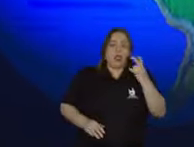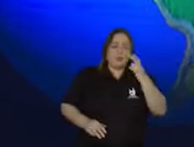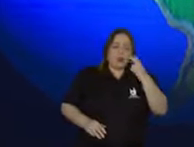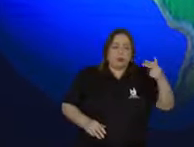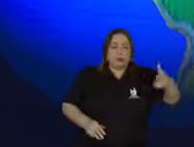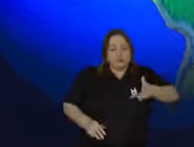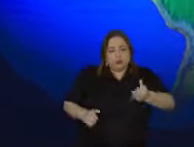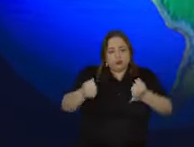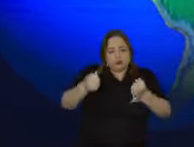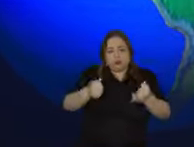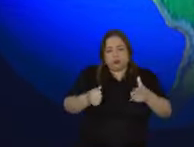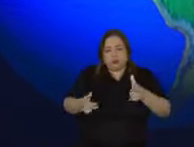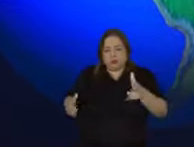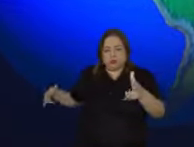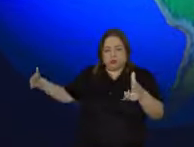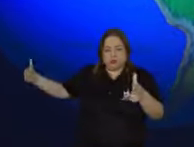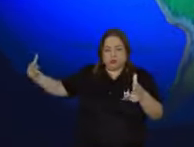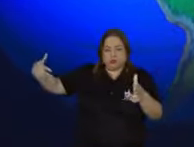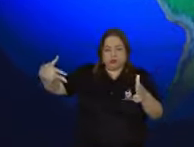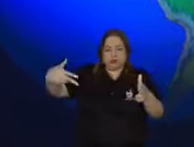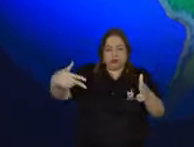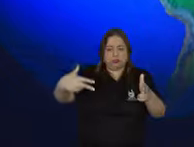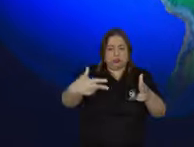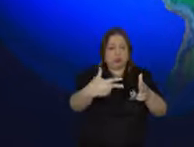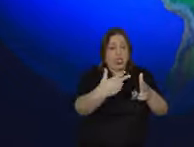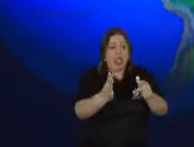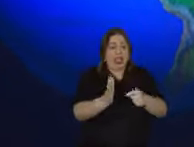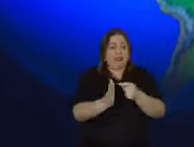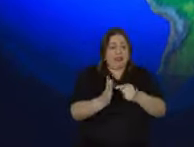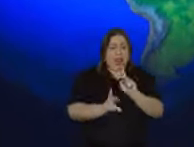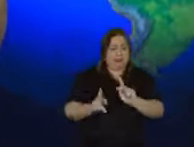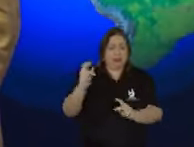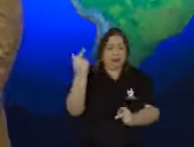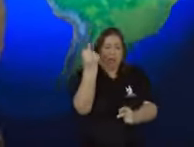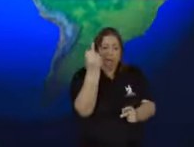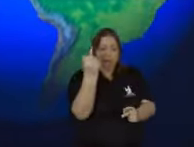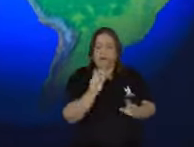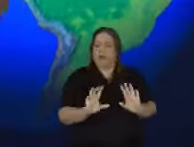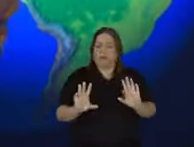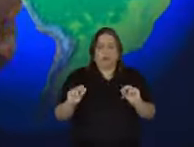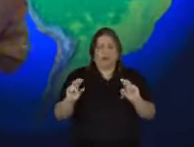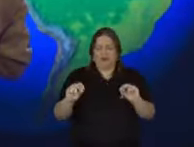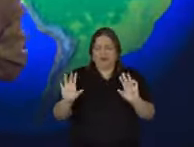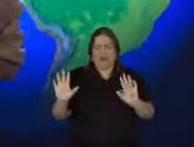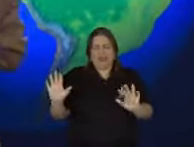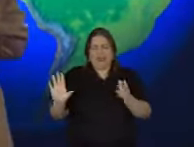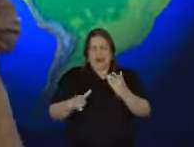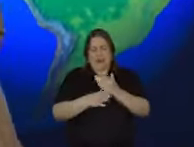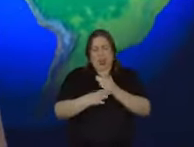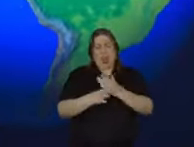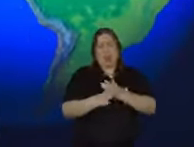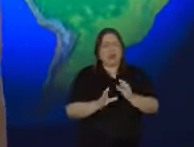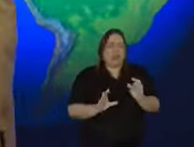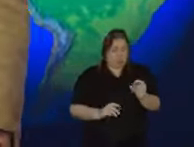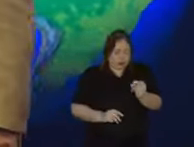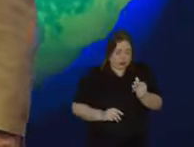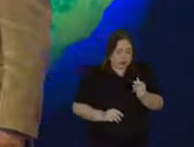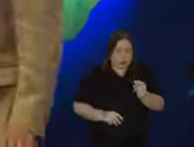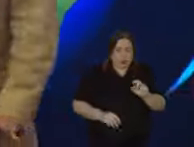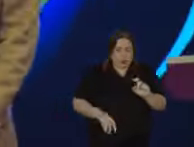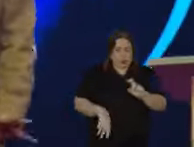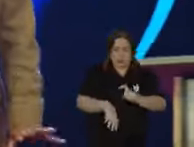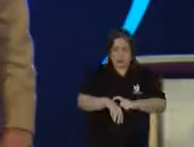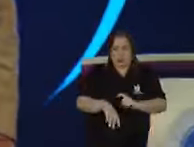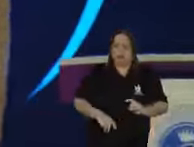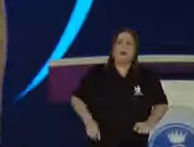atraviesa por ahí y me muestra todos los dedos de la mano, gestos obscenos, me molesta por 5 segundos y